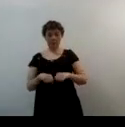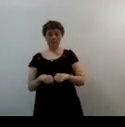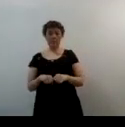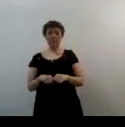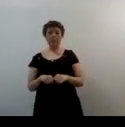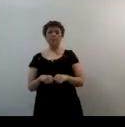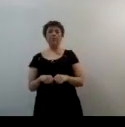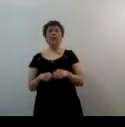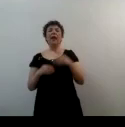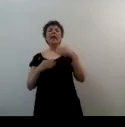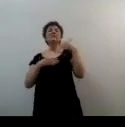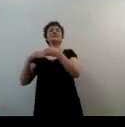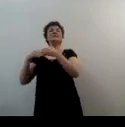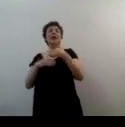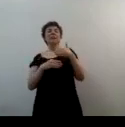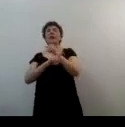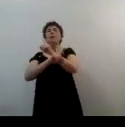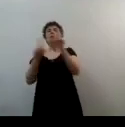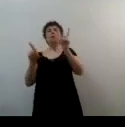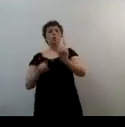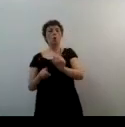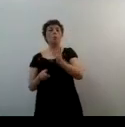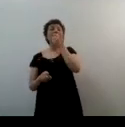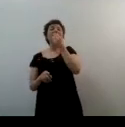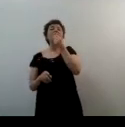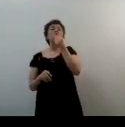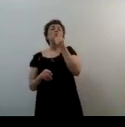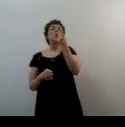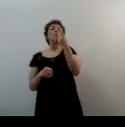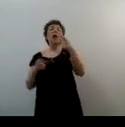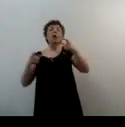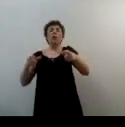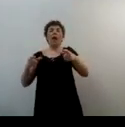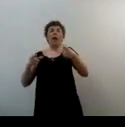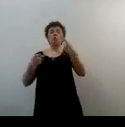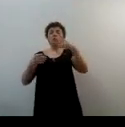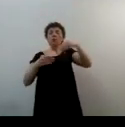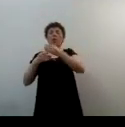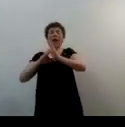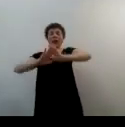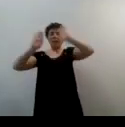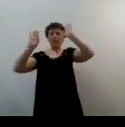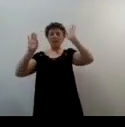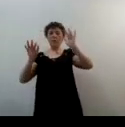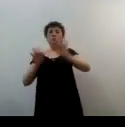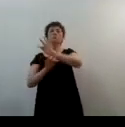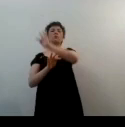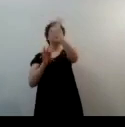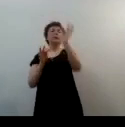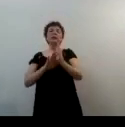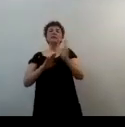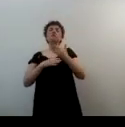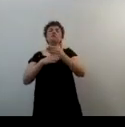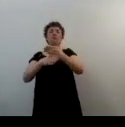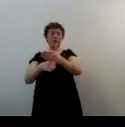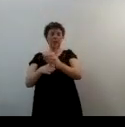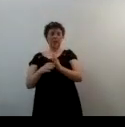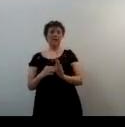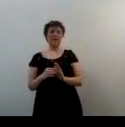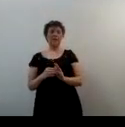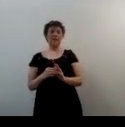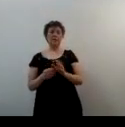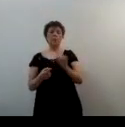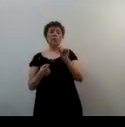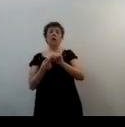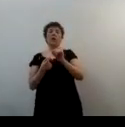no se me va a ocurrir, pero si la consumís, que solo sea una rodaja y repartid a lo largo del día, que claro, como veis el índice, ahí ese alto índice